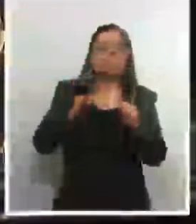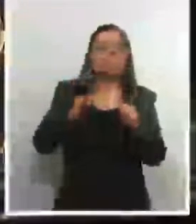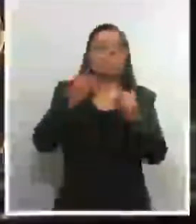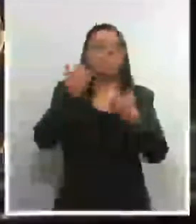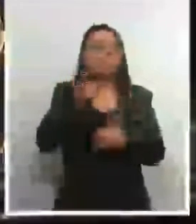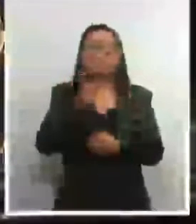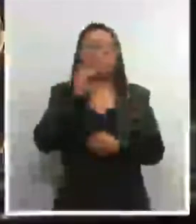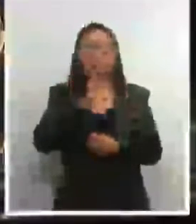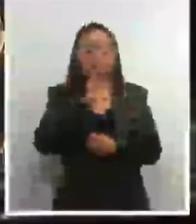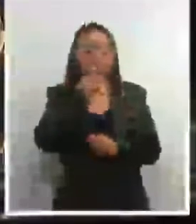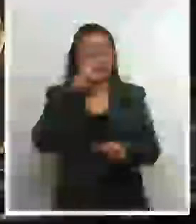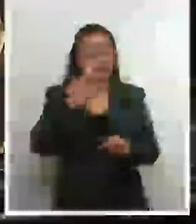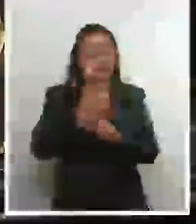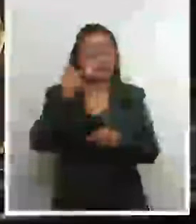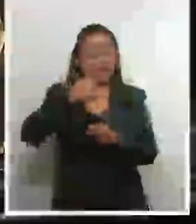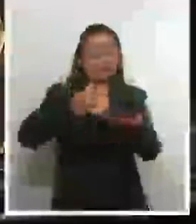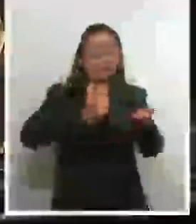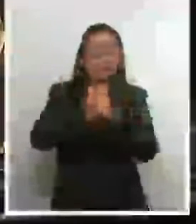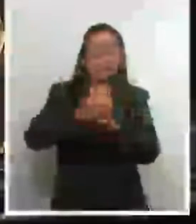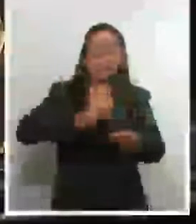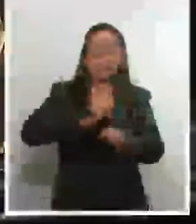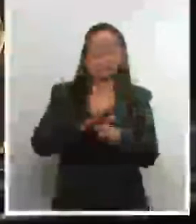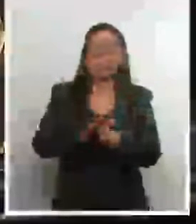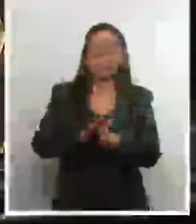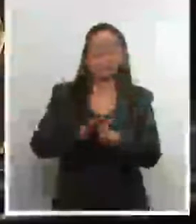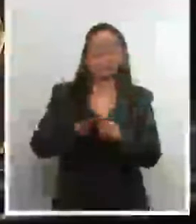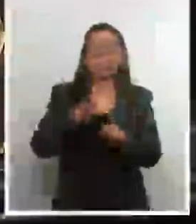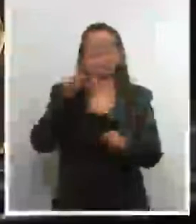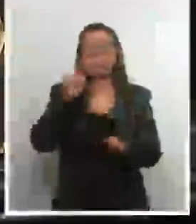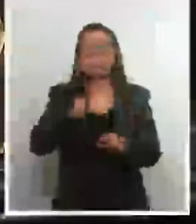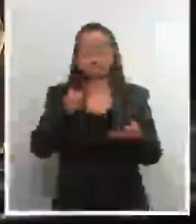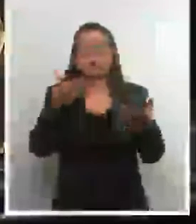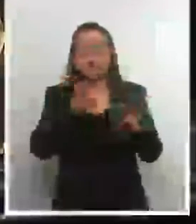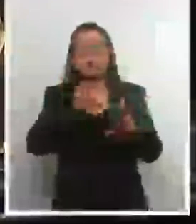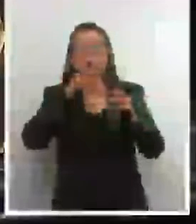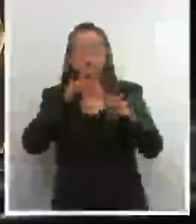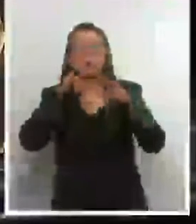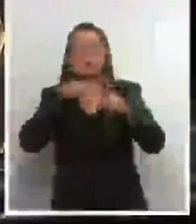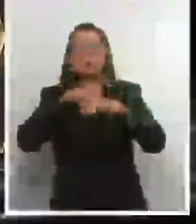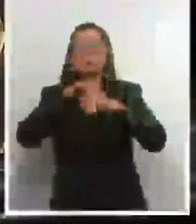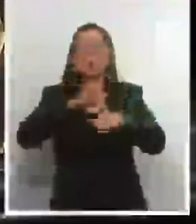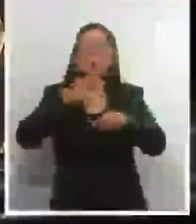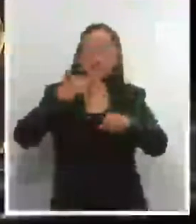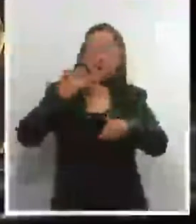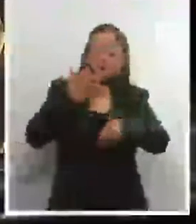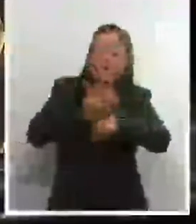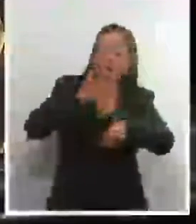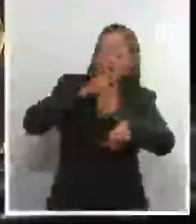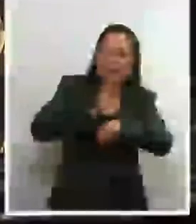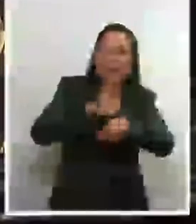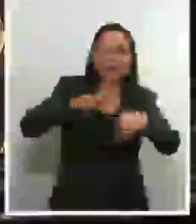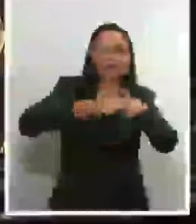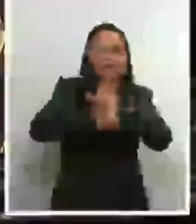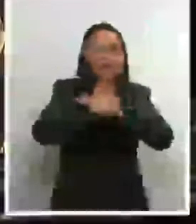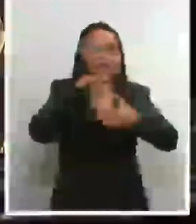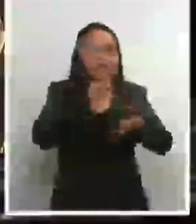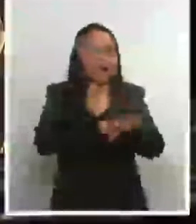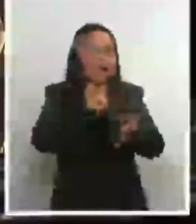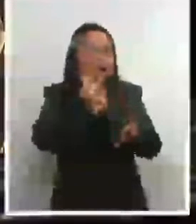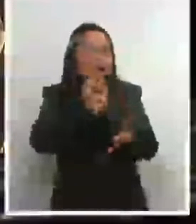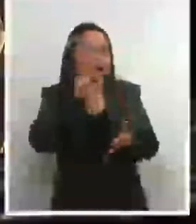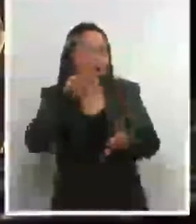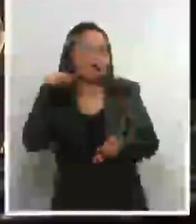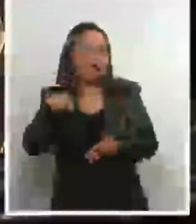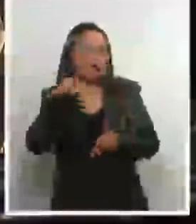y será responsable de determinar el ejercicio o no de la acción penal.